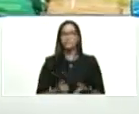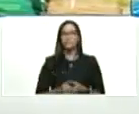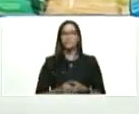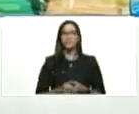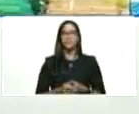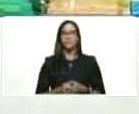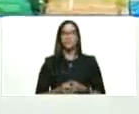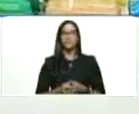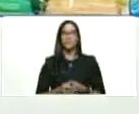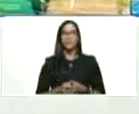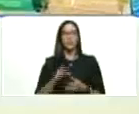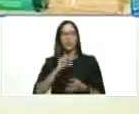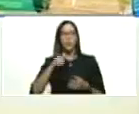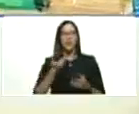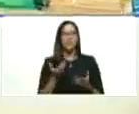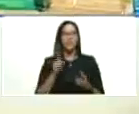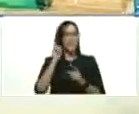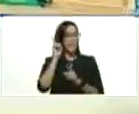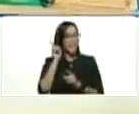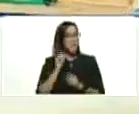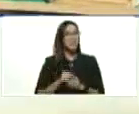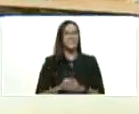No le puede echar nada de aquello.